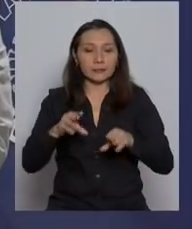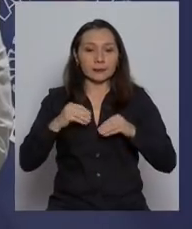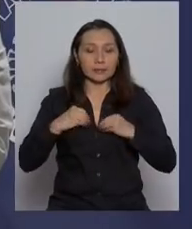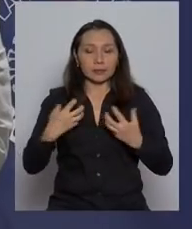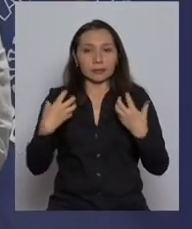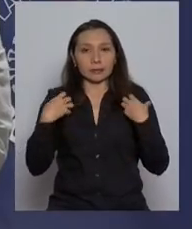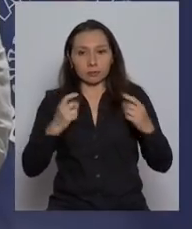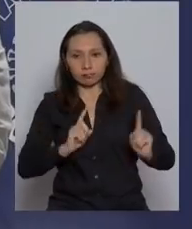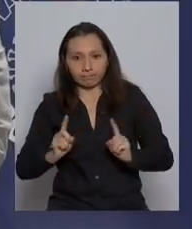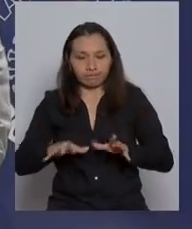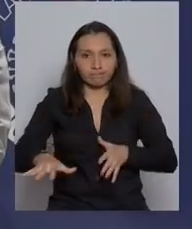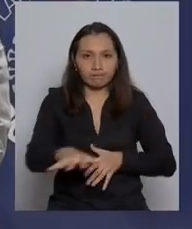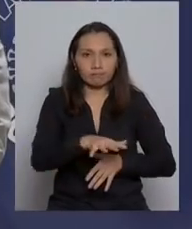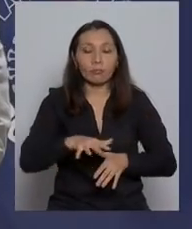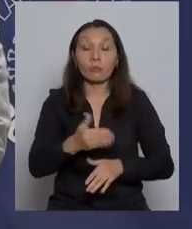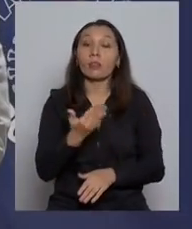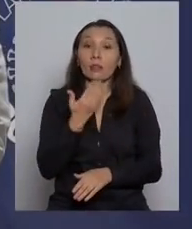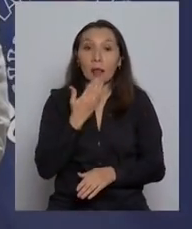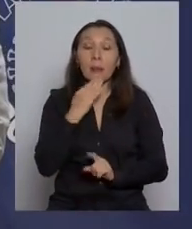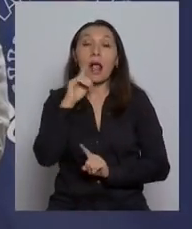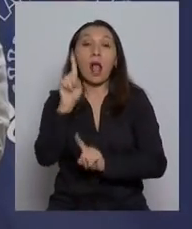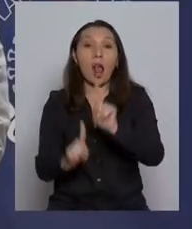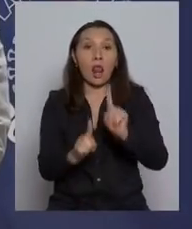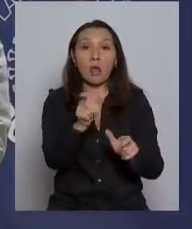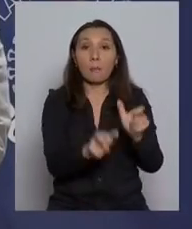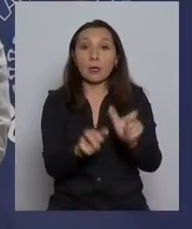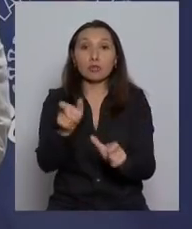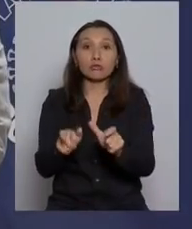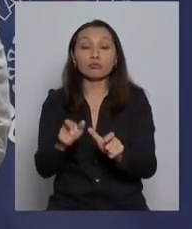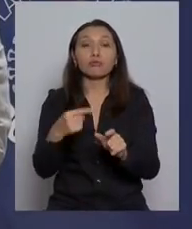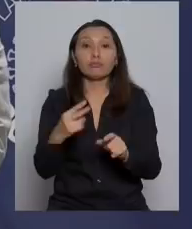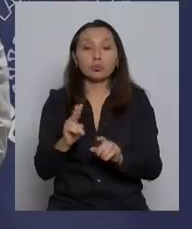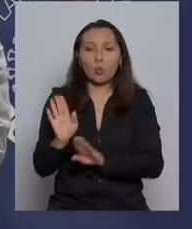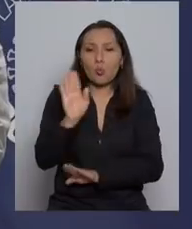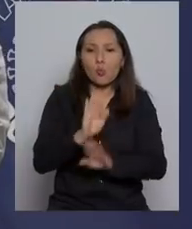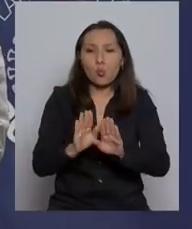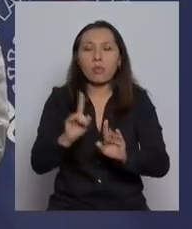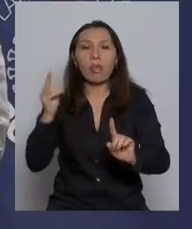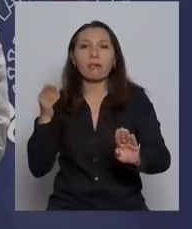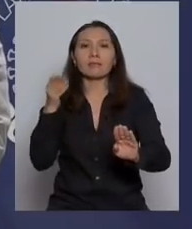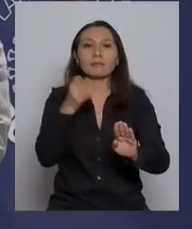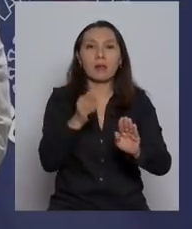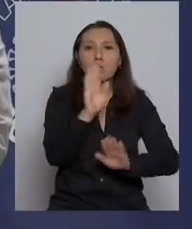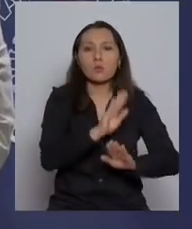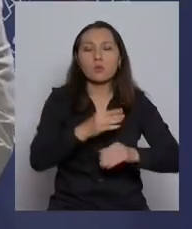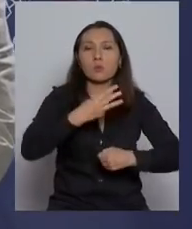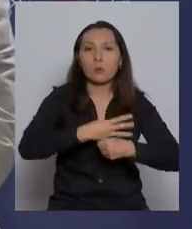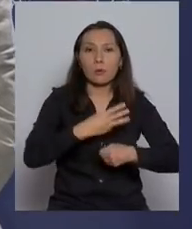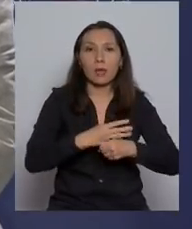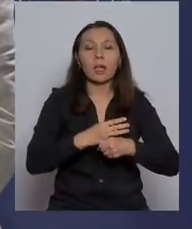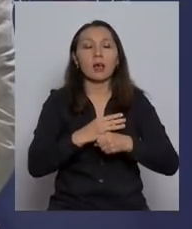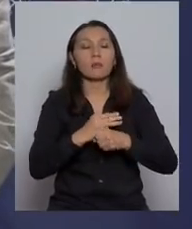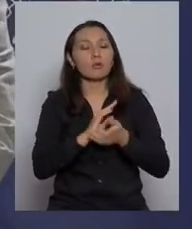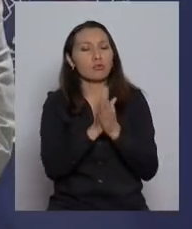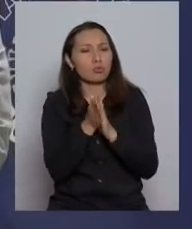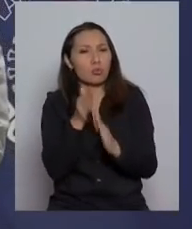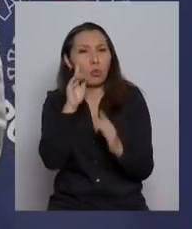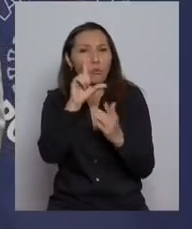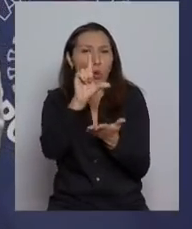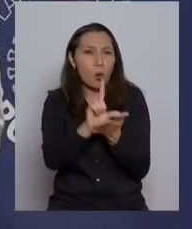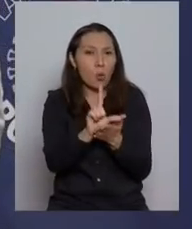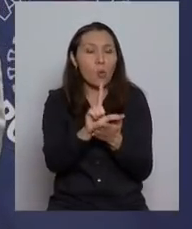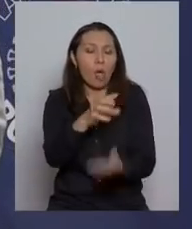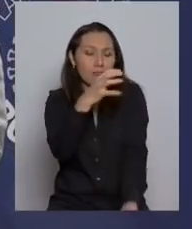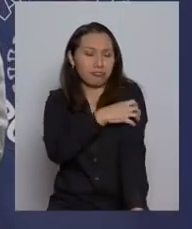de esta situación. También aquellas personas cuidadoras que están cuidando a los adultos mayores en todos los lugares de